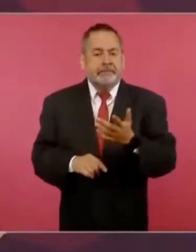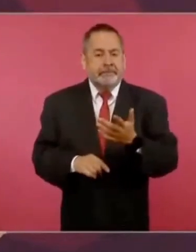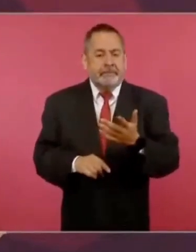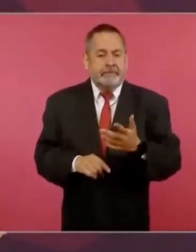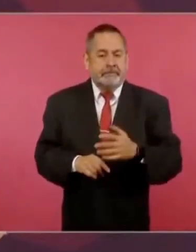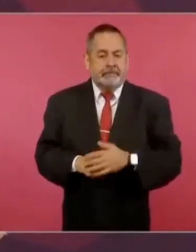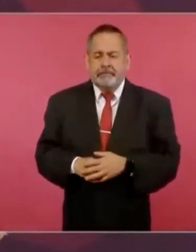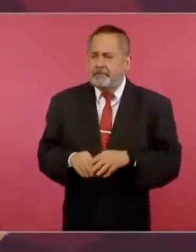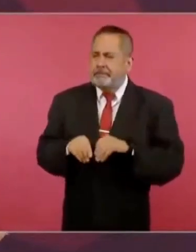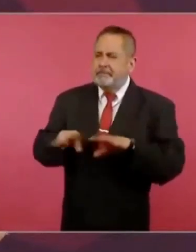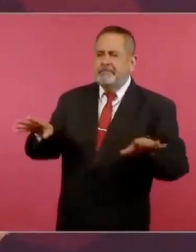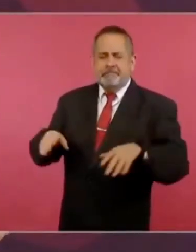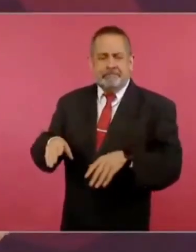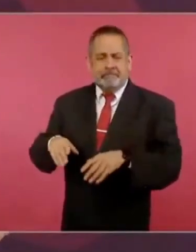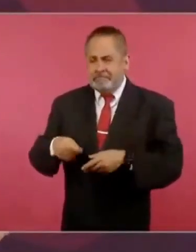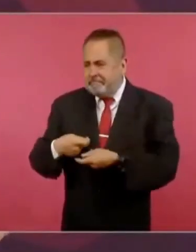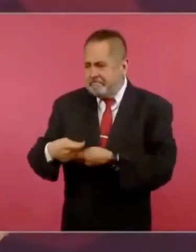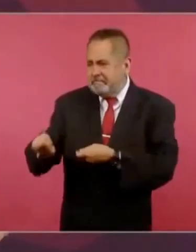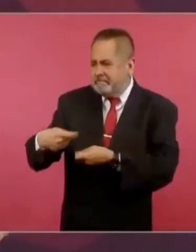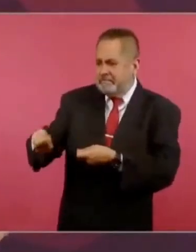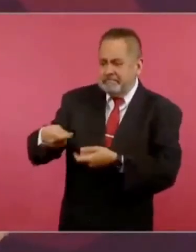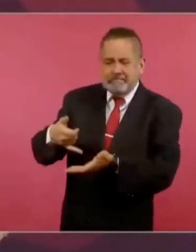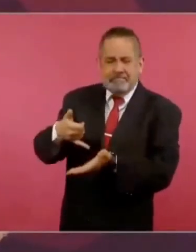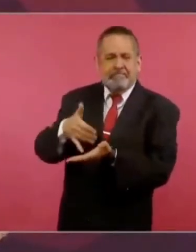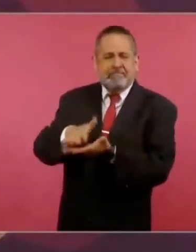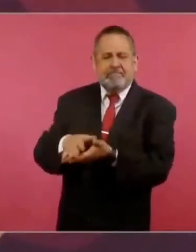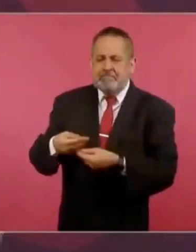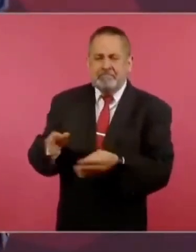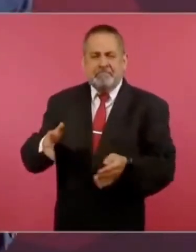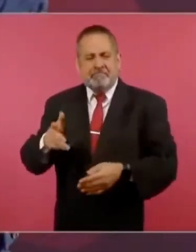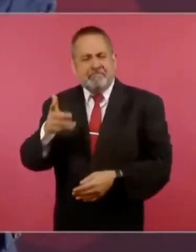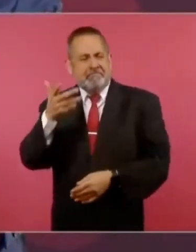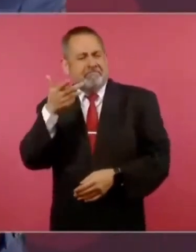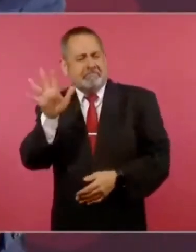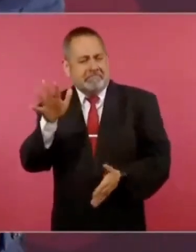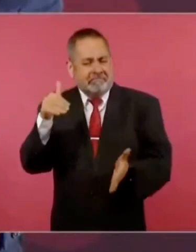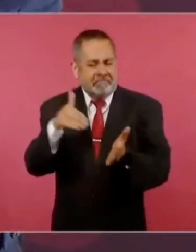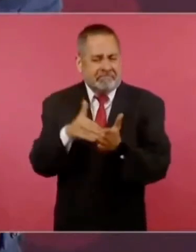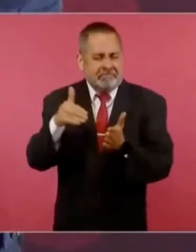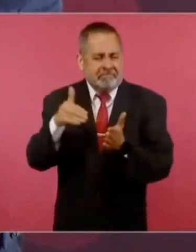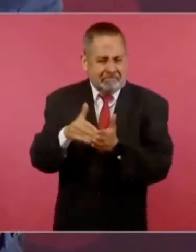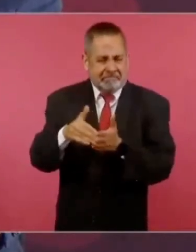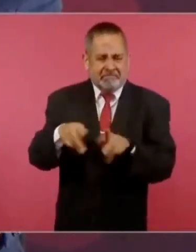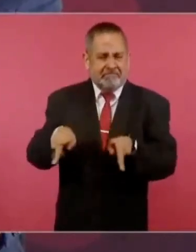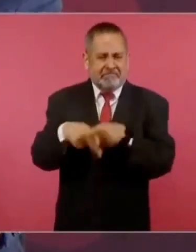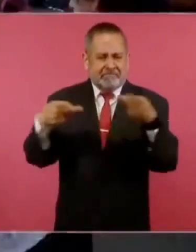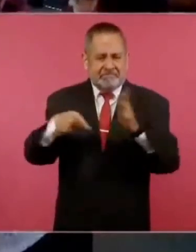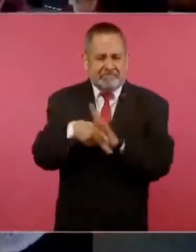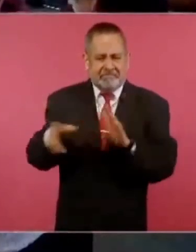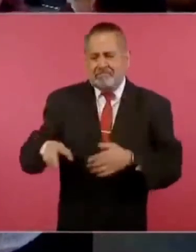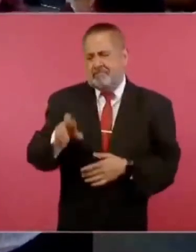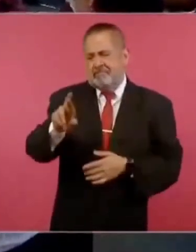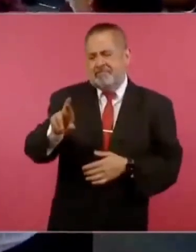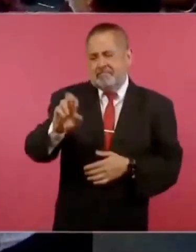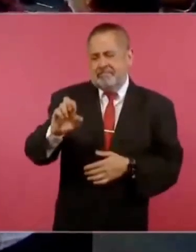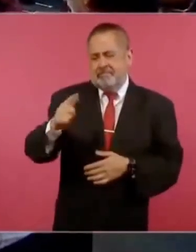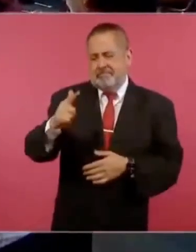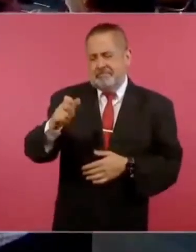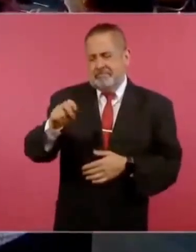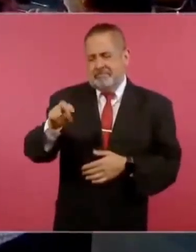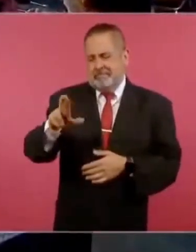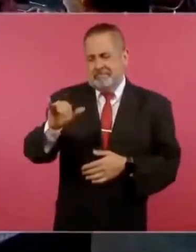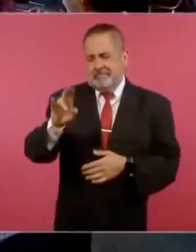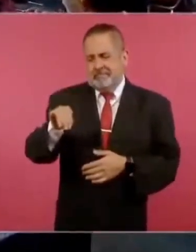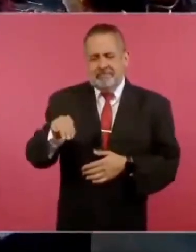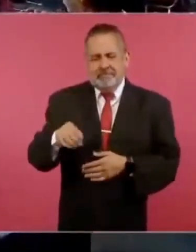a distribuir más de 10 millones de ejemplares del periódico Regeneración,